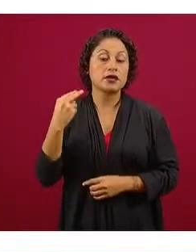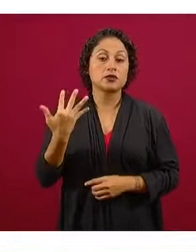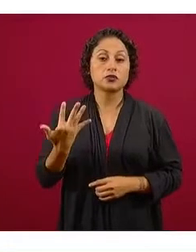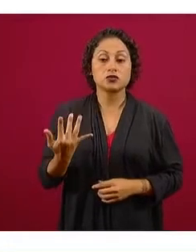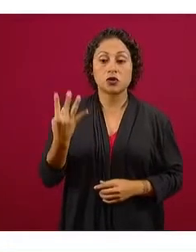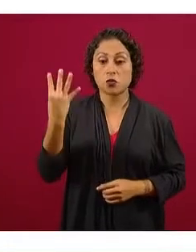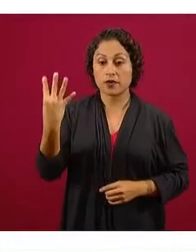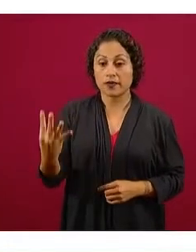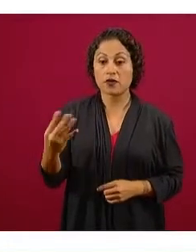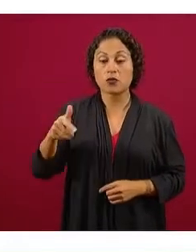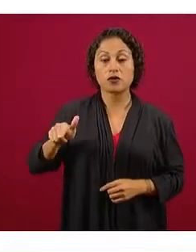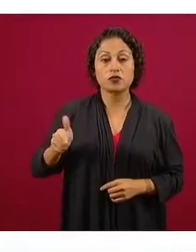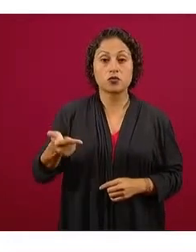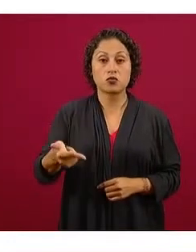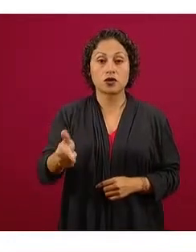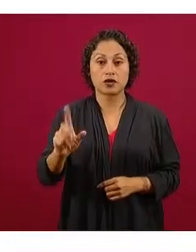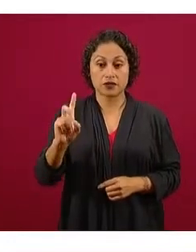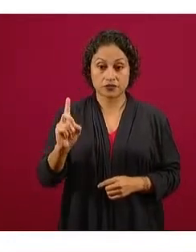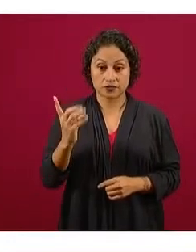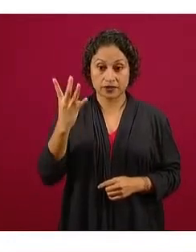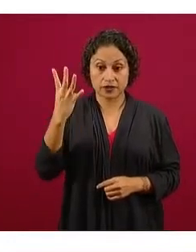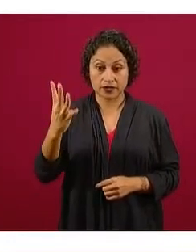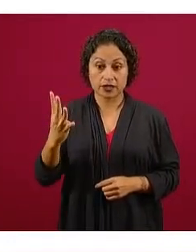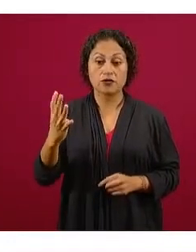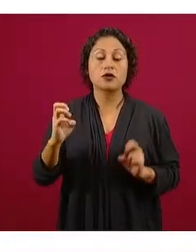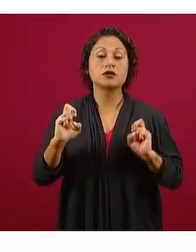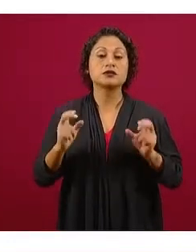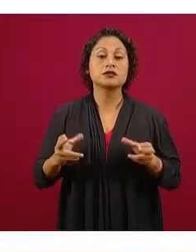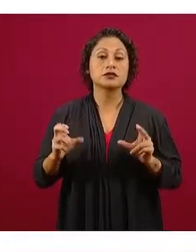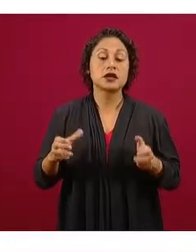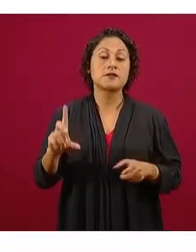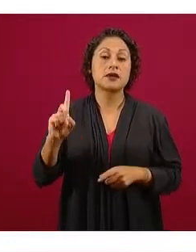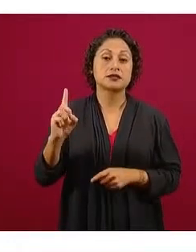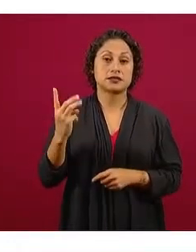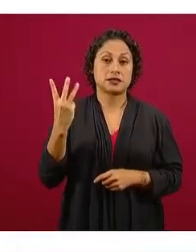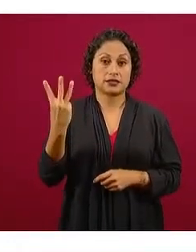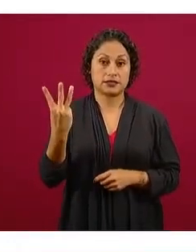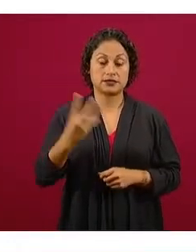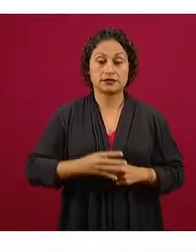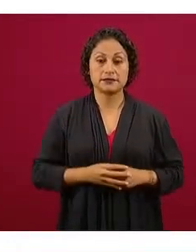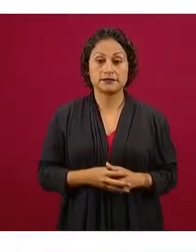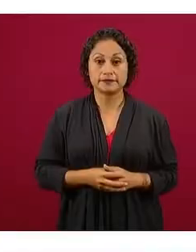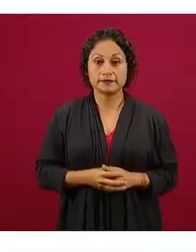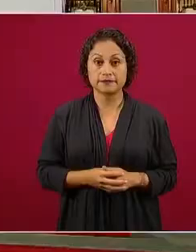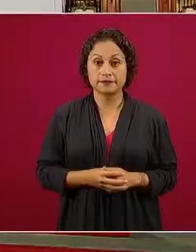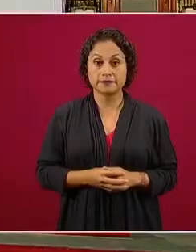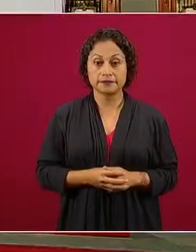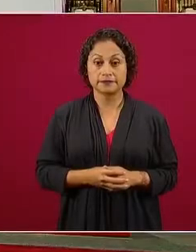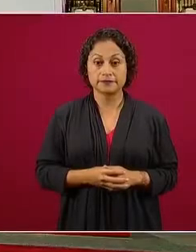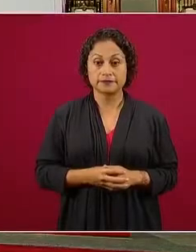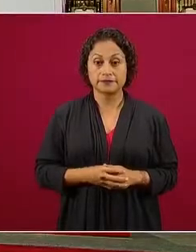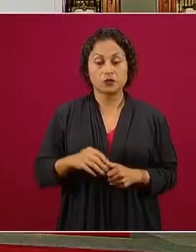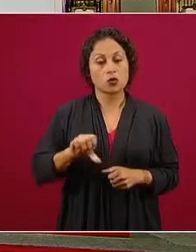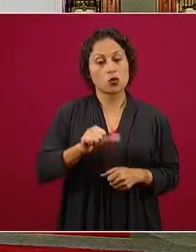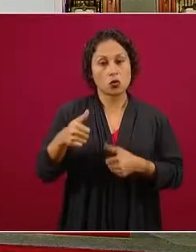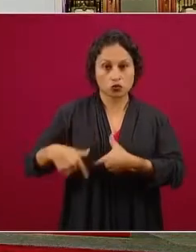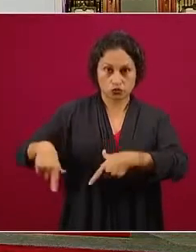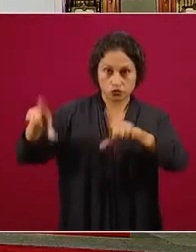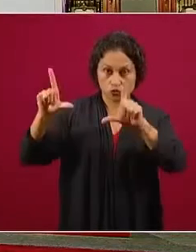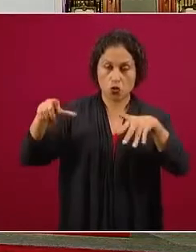54, Guanajuato con 34 y Chiapas con 33. El siguiente cuadro es